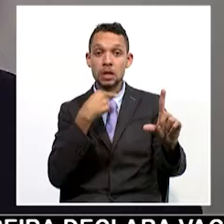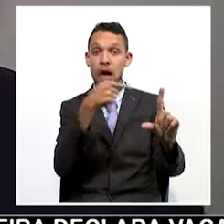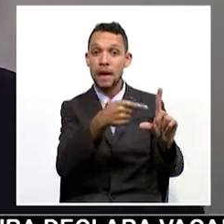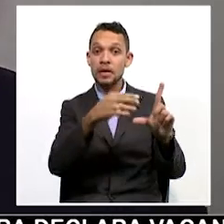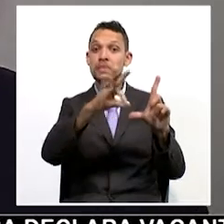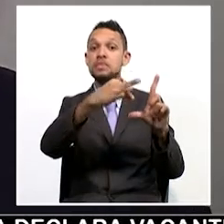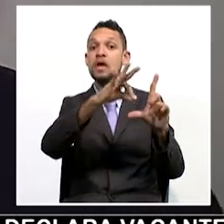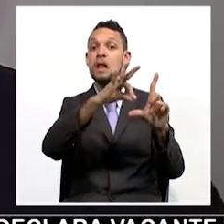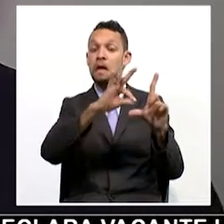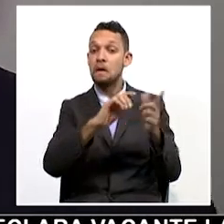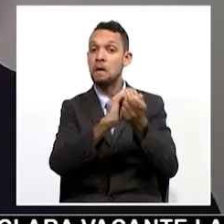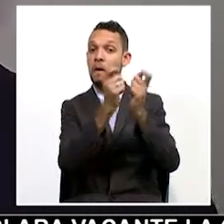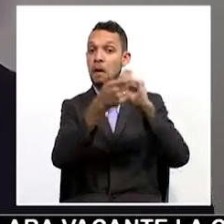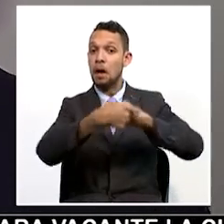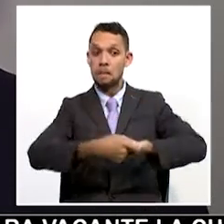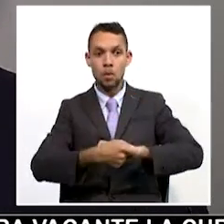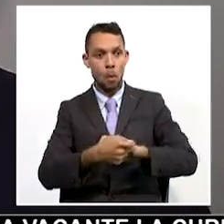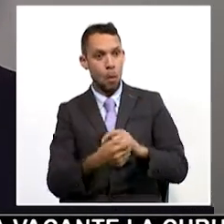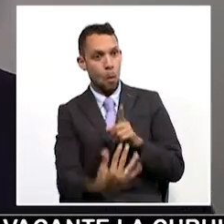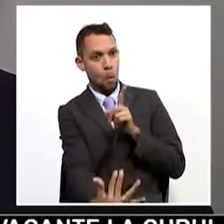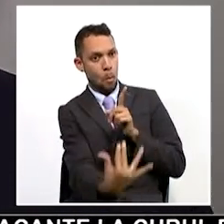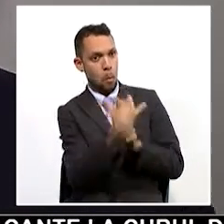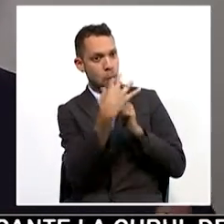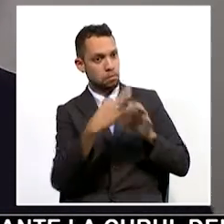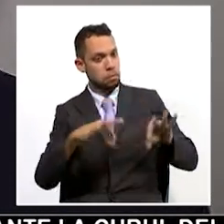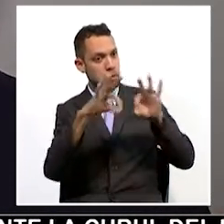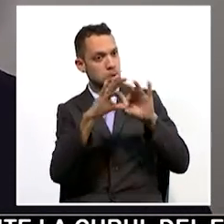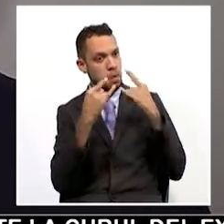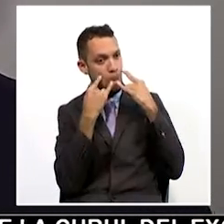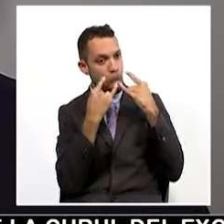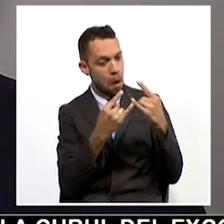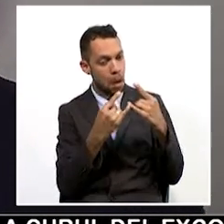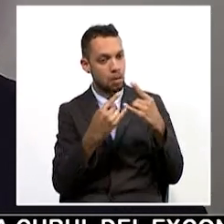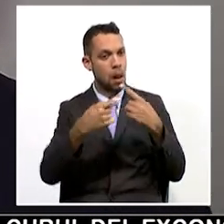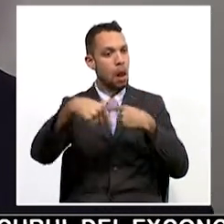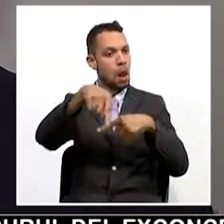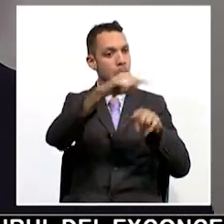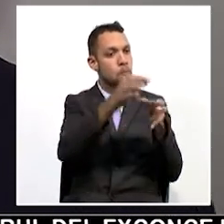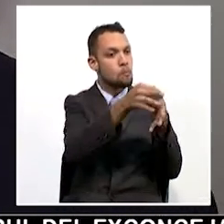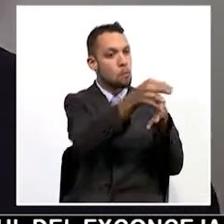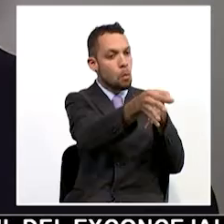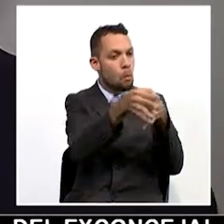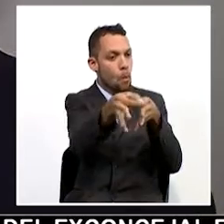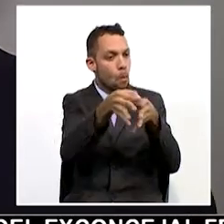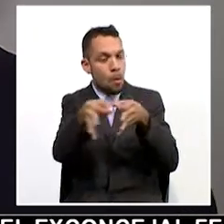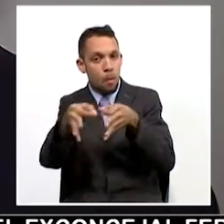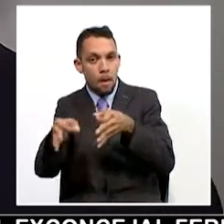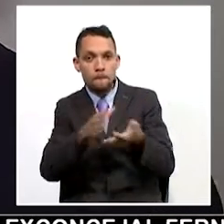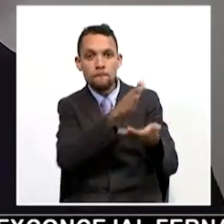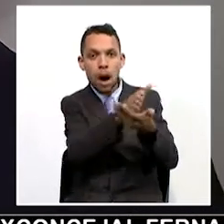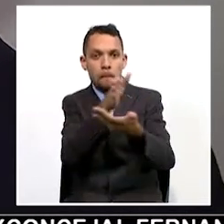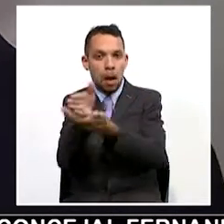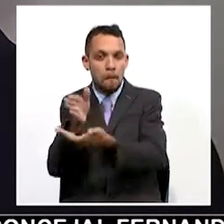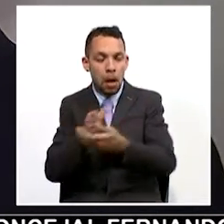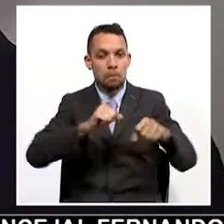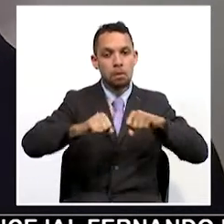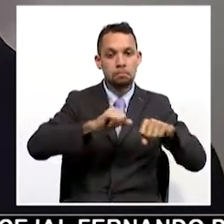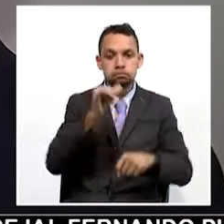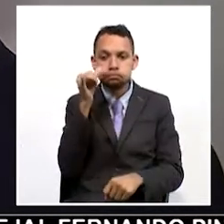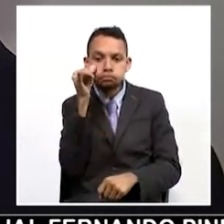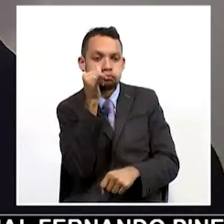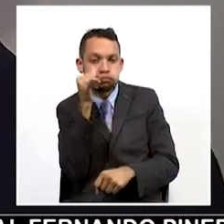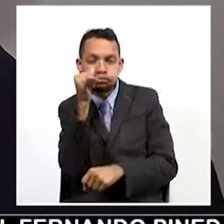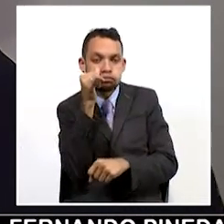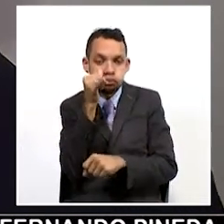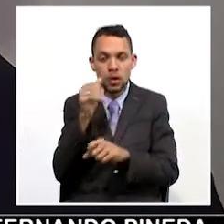he notado cómo el impacto de Telecafé en la región, en los municipios llega, y eso es como el retorno